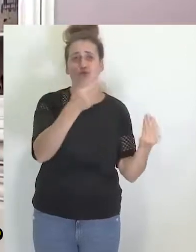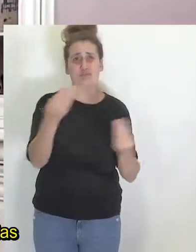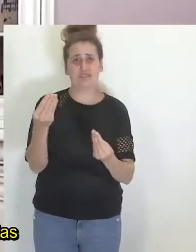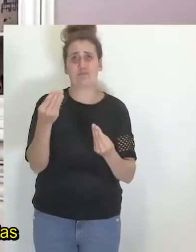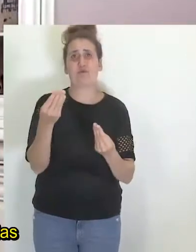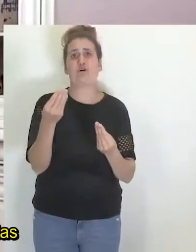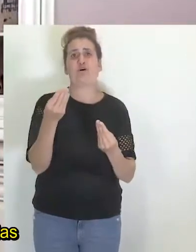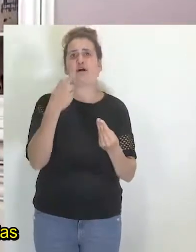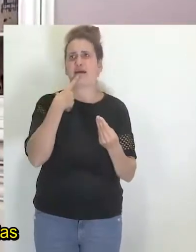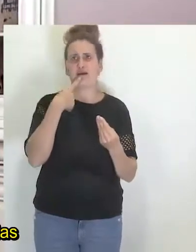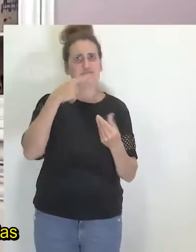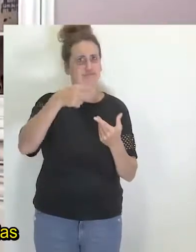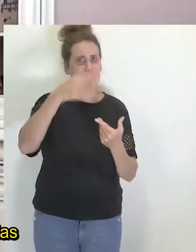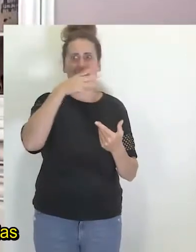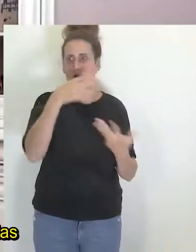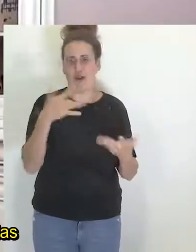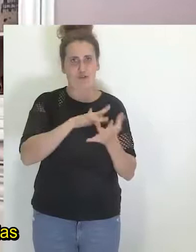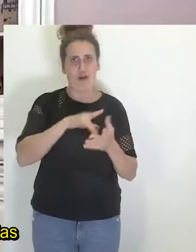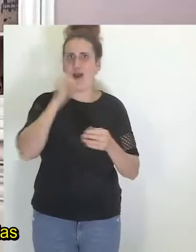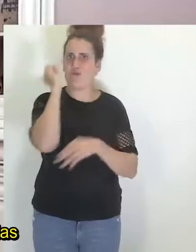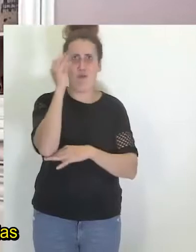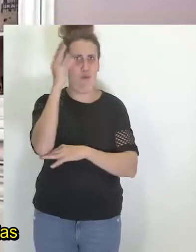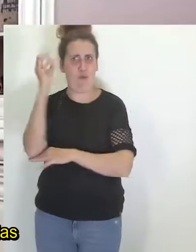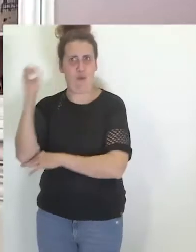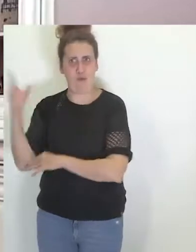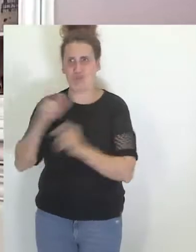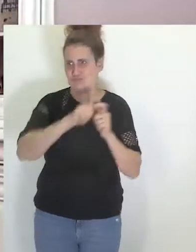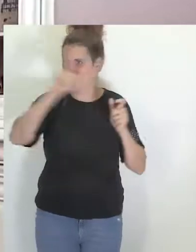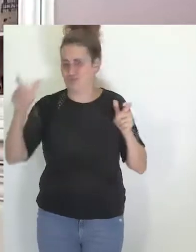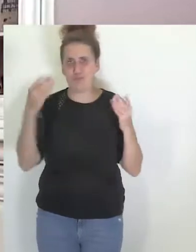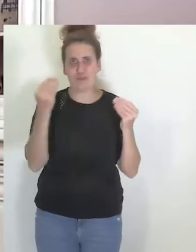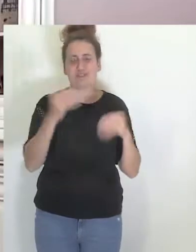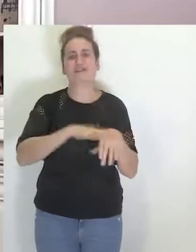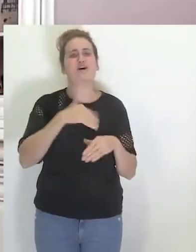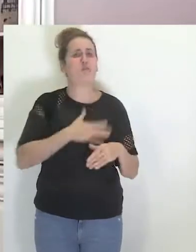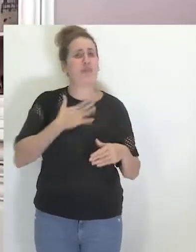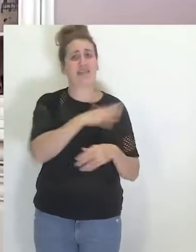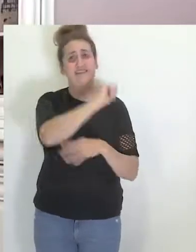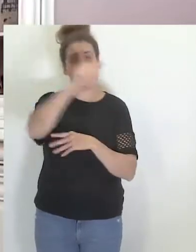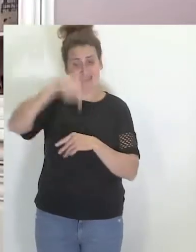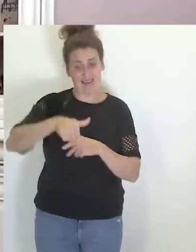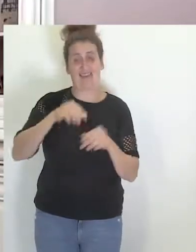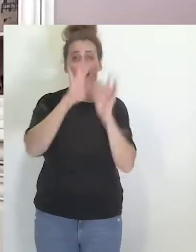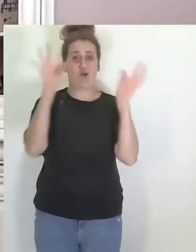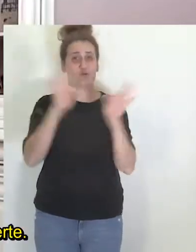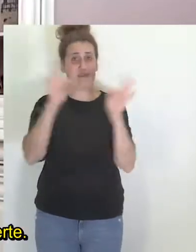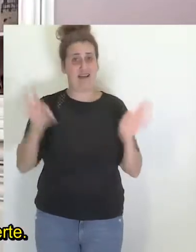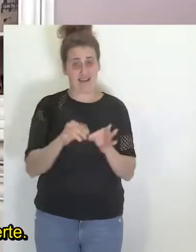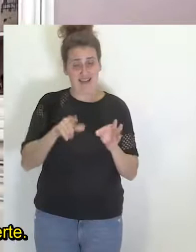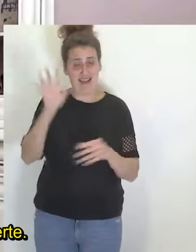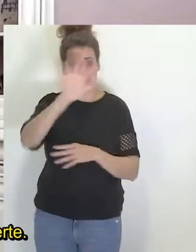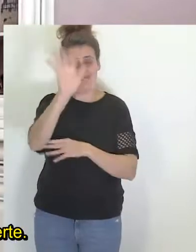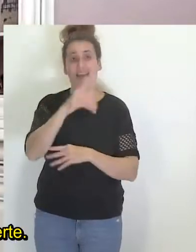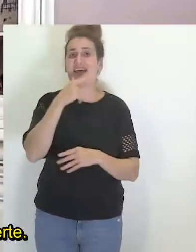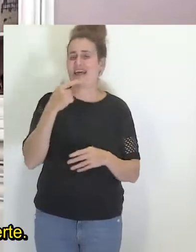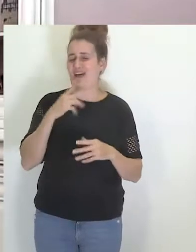porque sabemos que vas en un maratón de conferencias y es un placer saludarte desde Euskal Herria y que espero